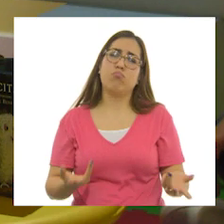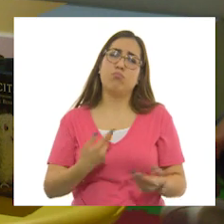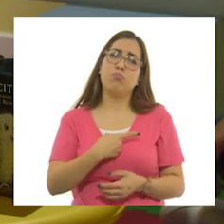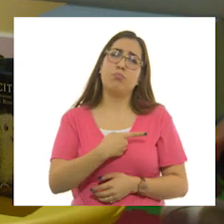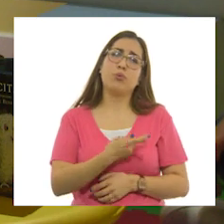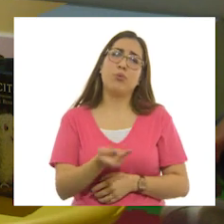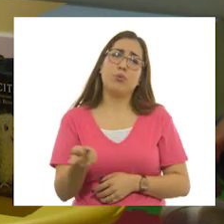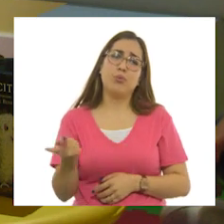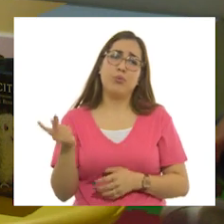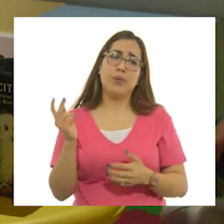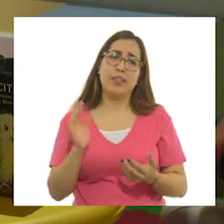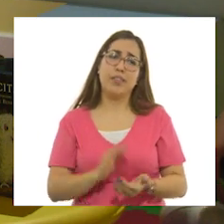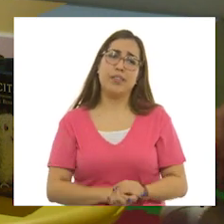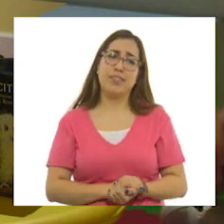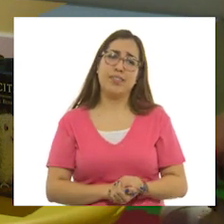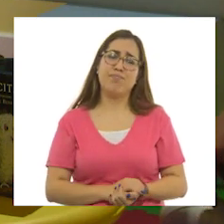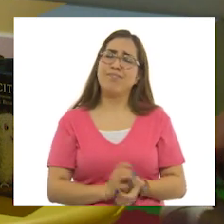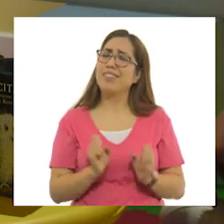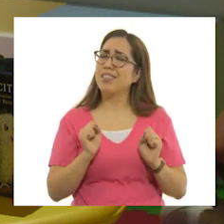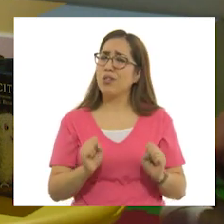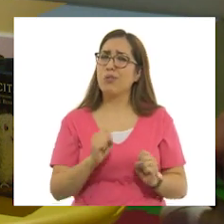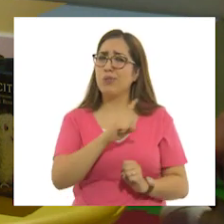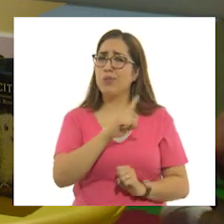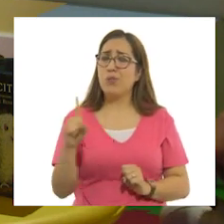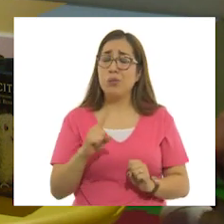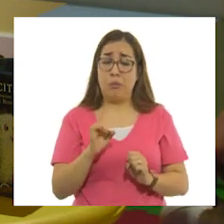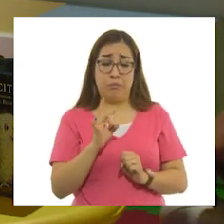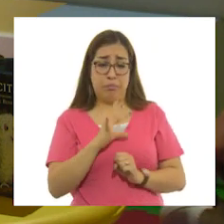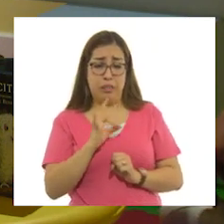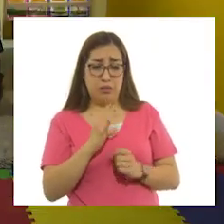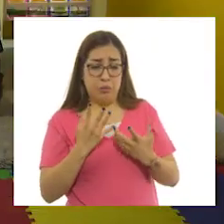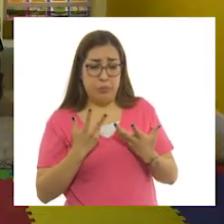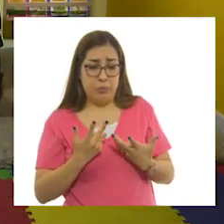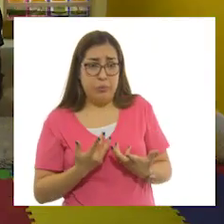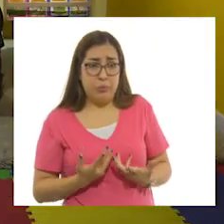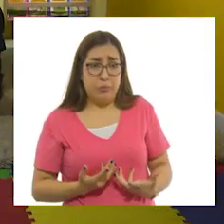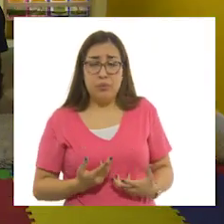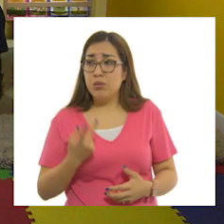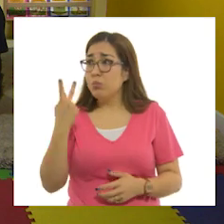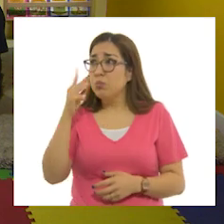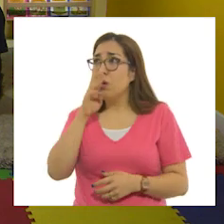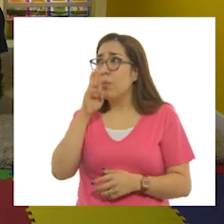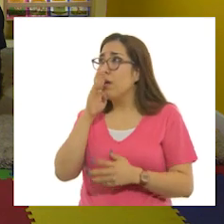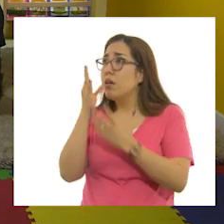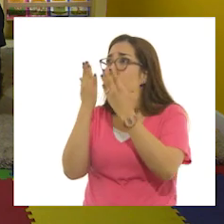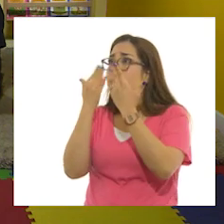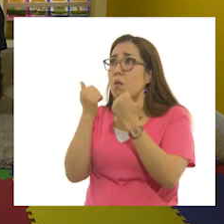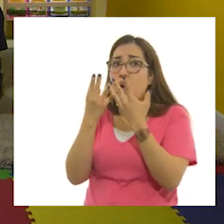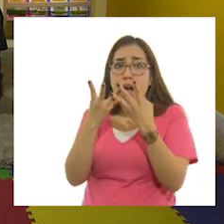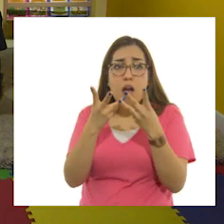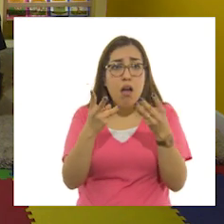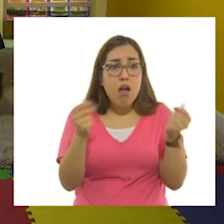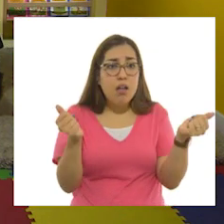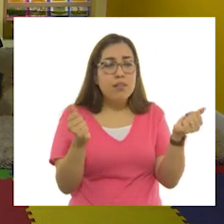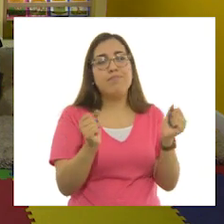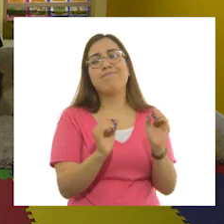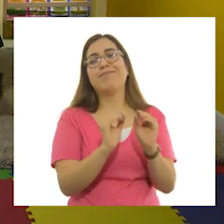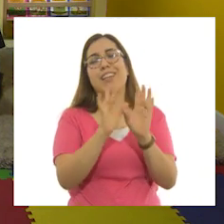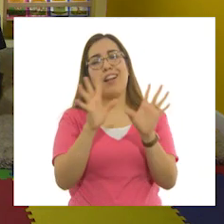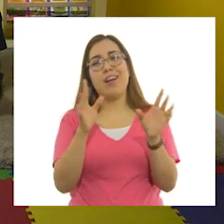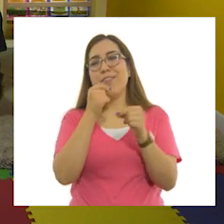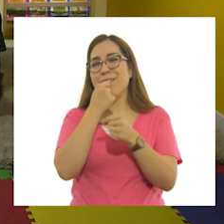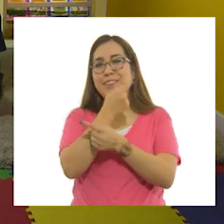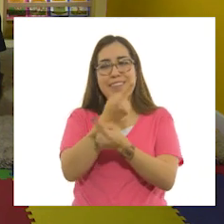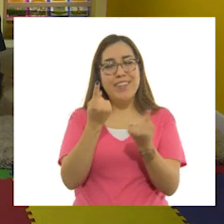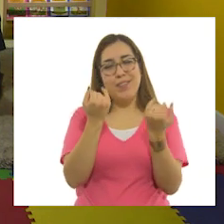chocitas seguramente se espantaron al no ver a su mamá lechuza claro como cualquier niño o niña que